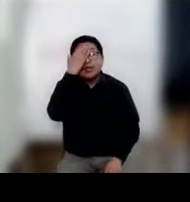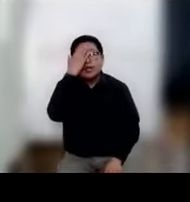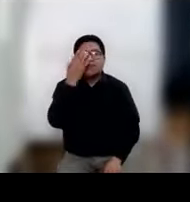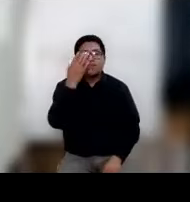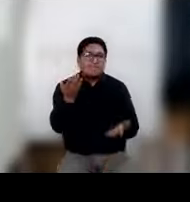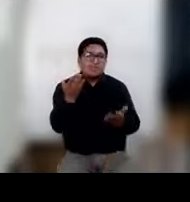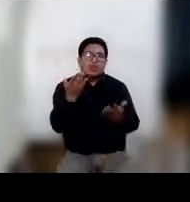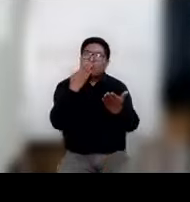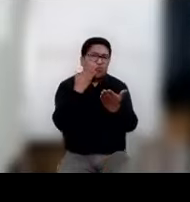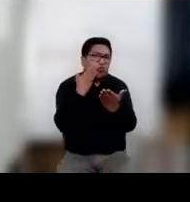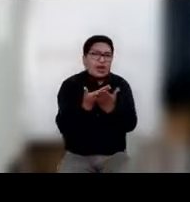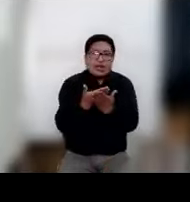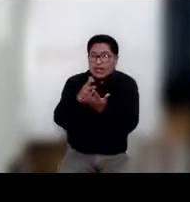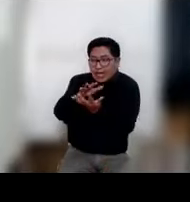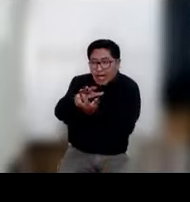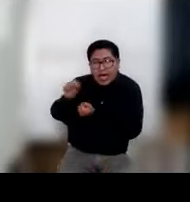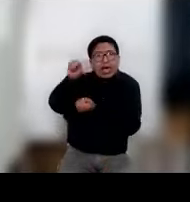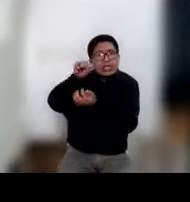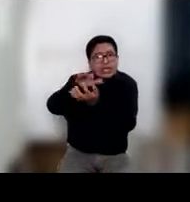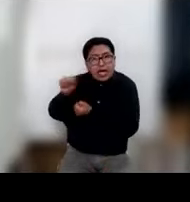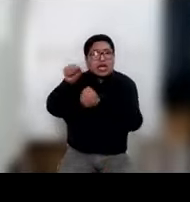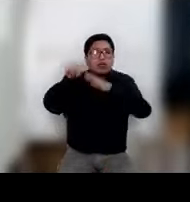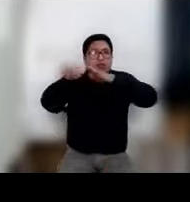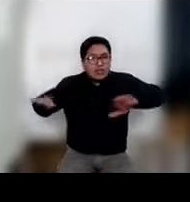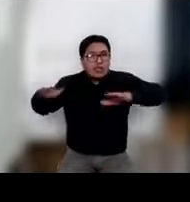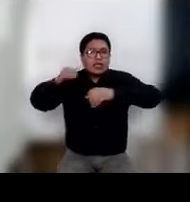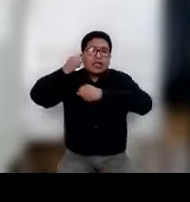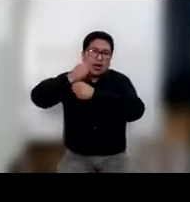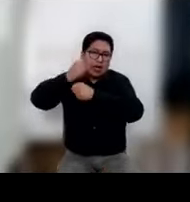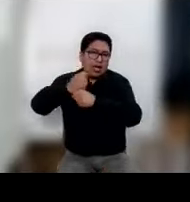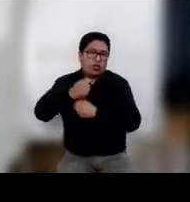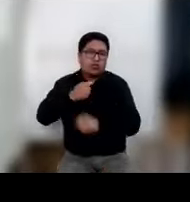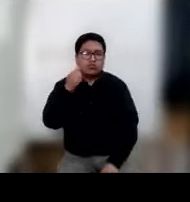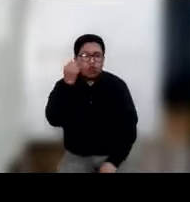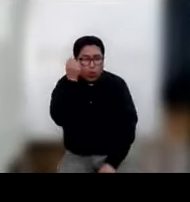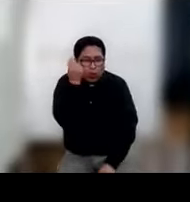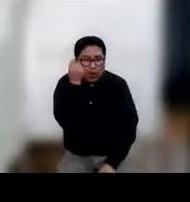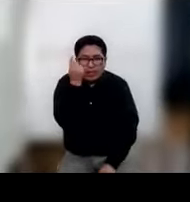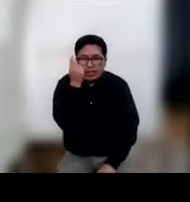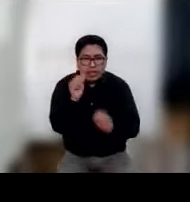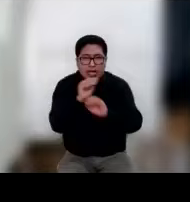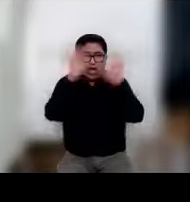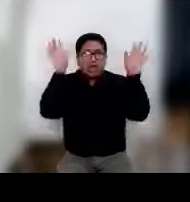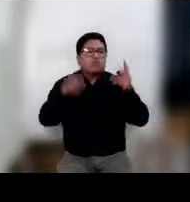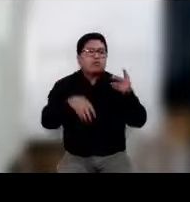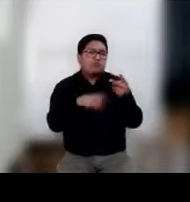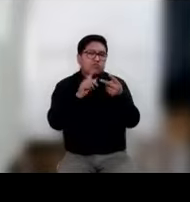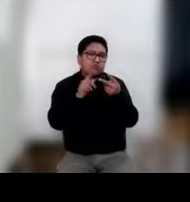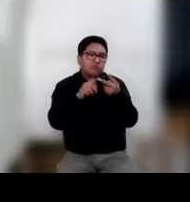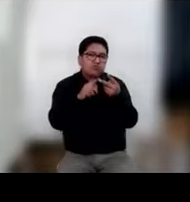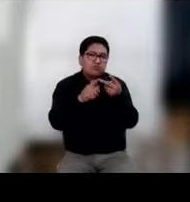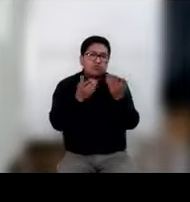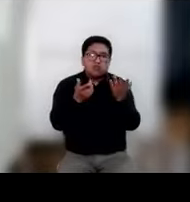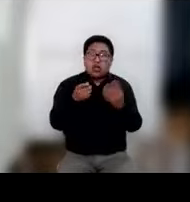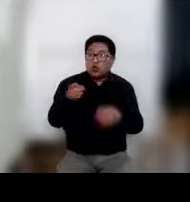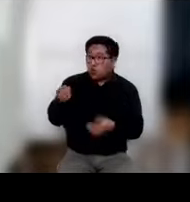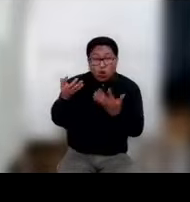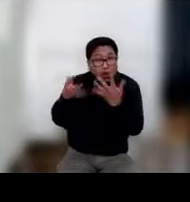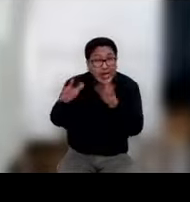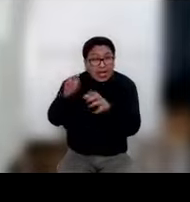haber explotación en el trabajo ni ni siquiera el hecho de que si alguien no quiere trabajar